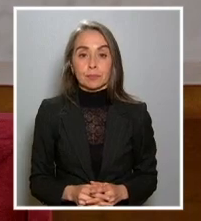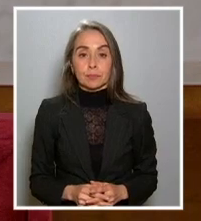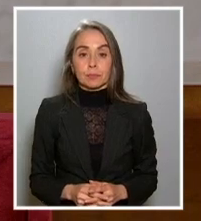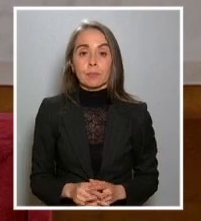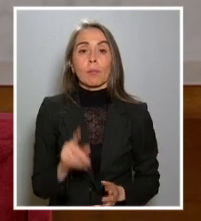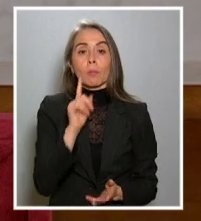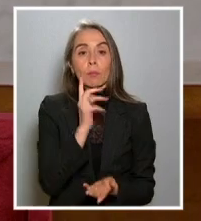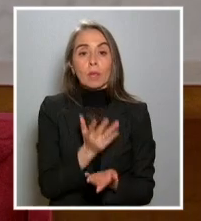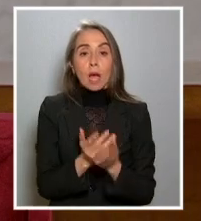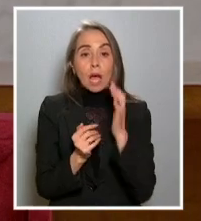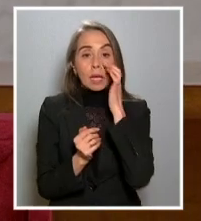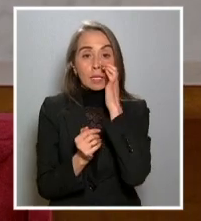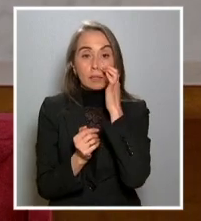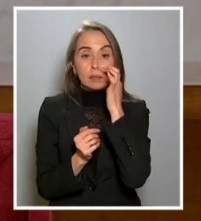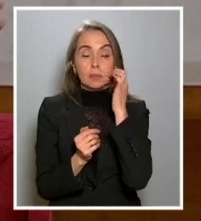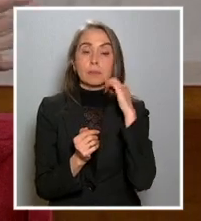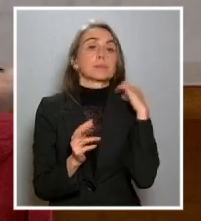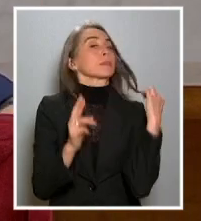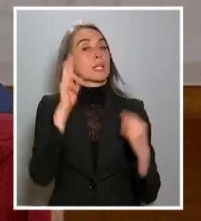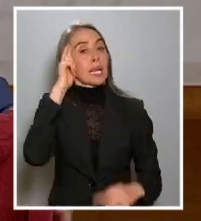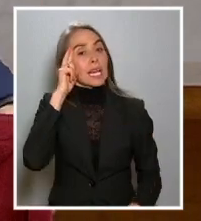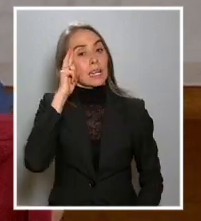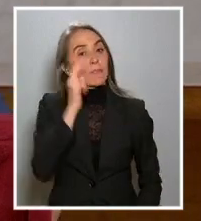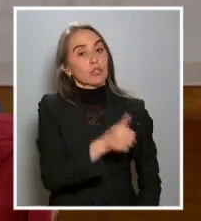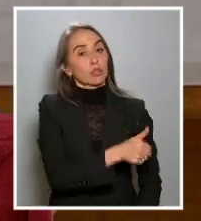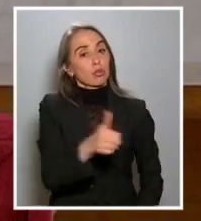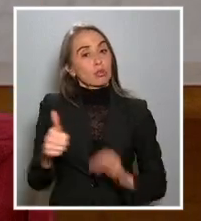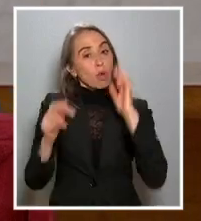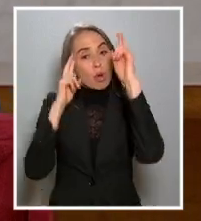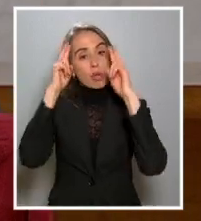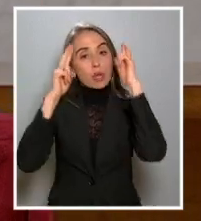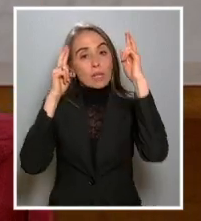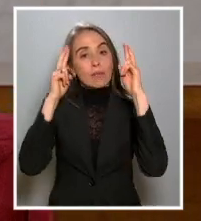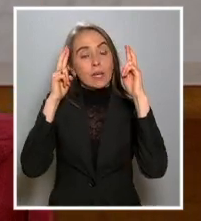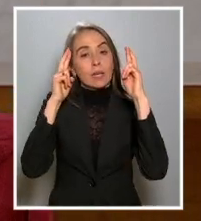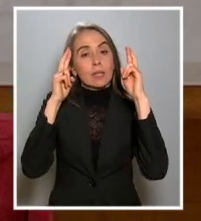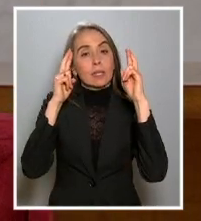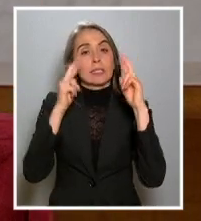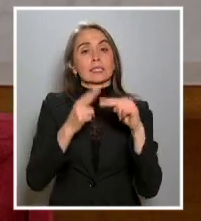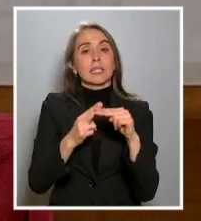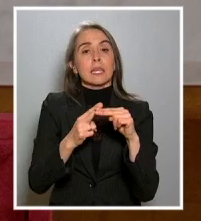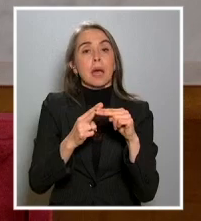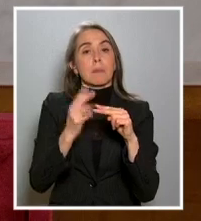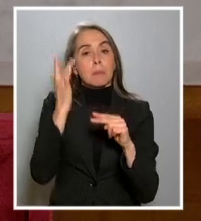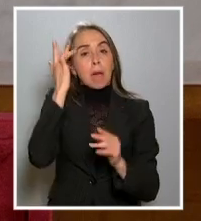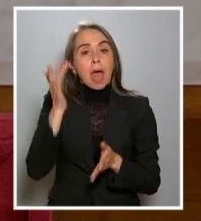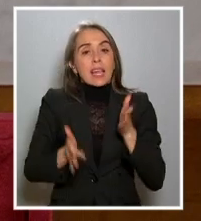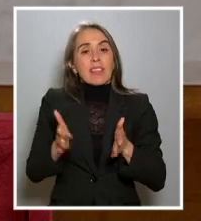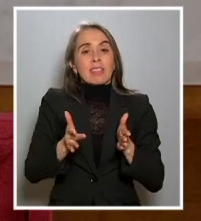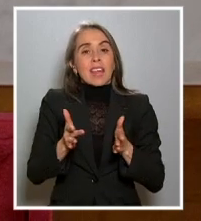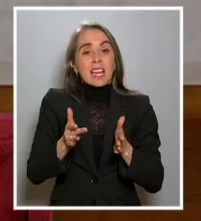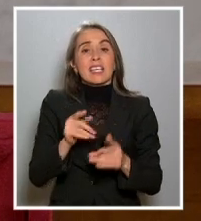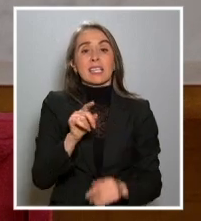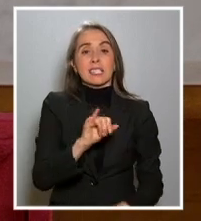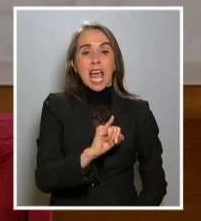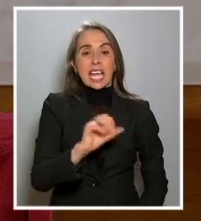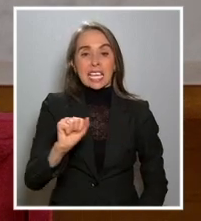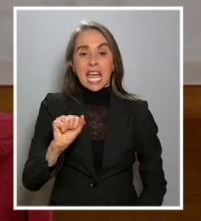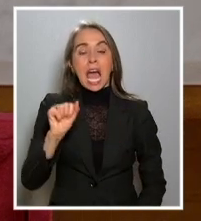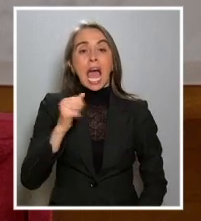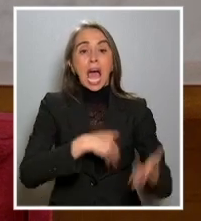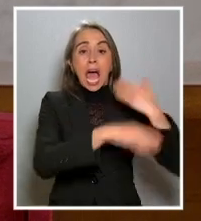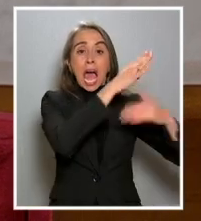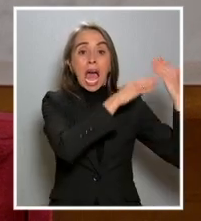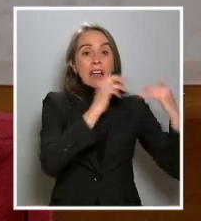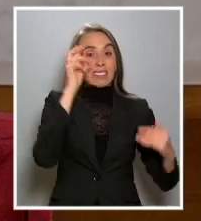Hay una reflexión que tenemos que hacer todos respecto a la inteligencia artificial. Porque hubo inventos que cambiaron